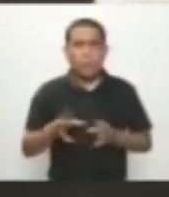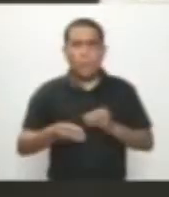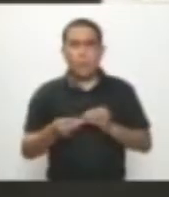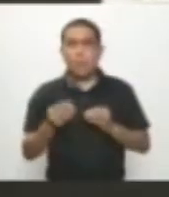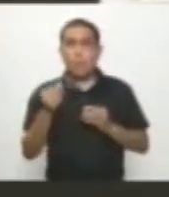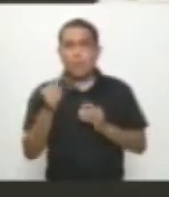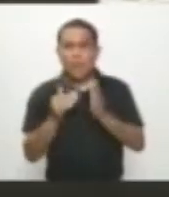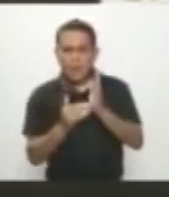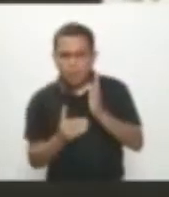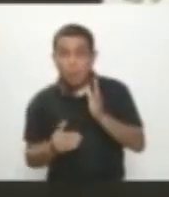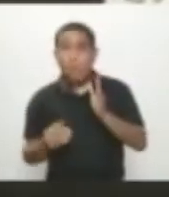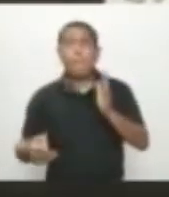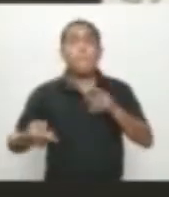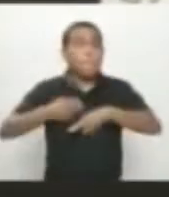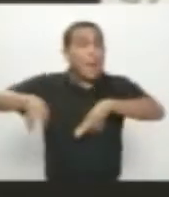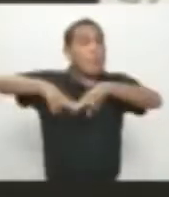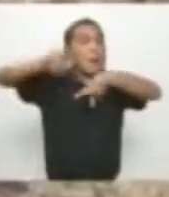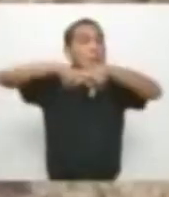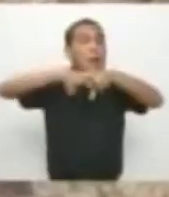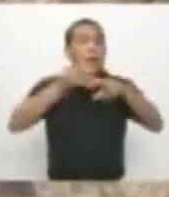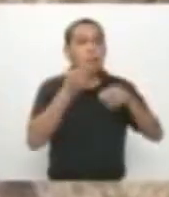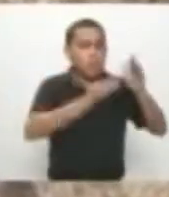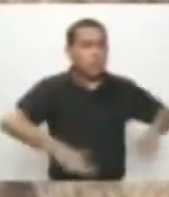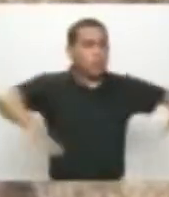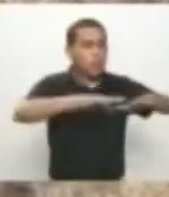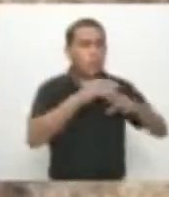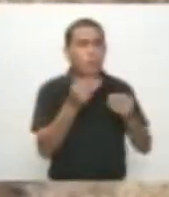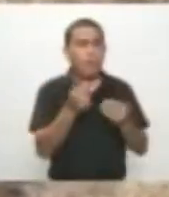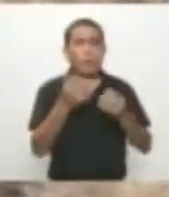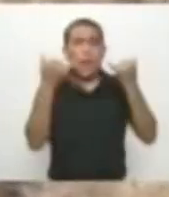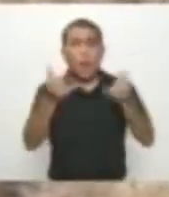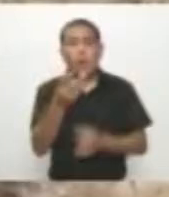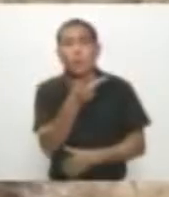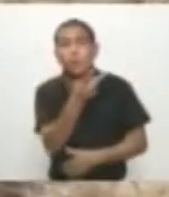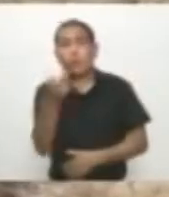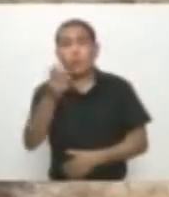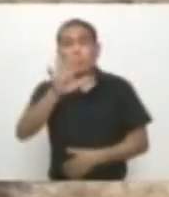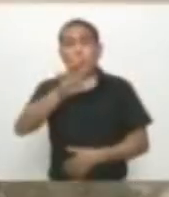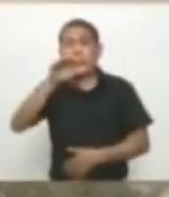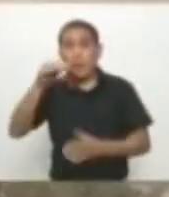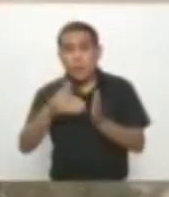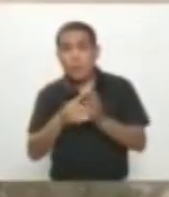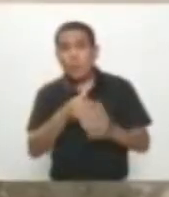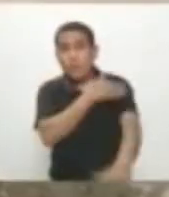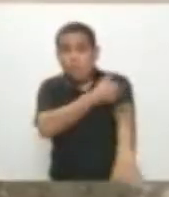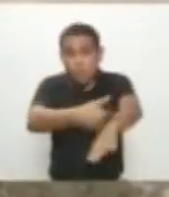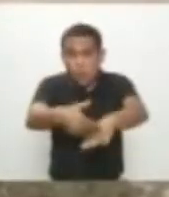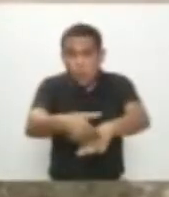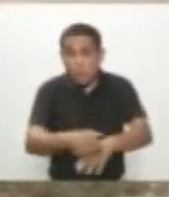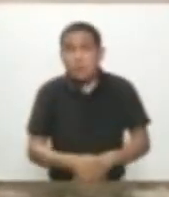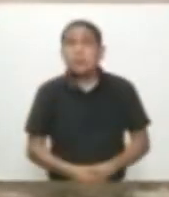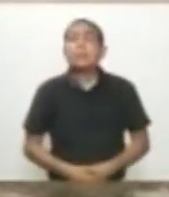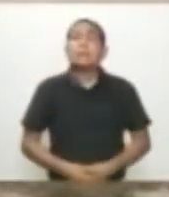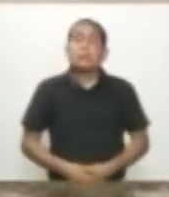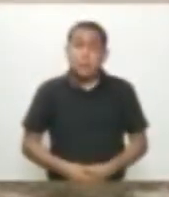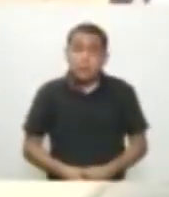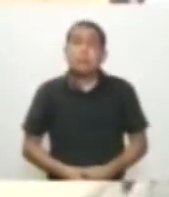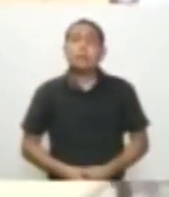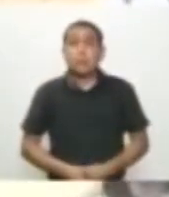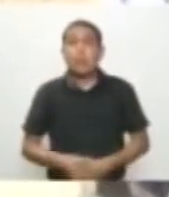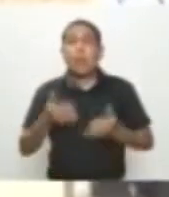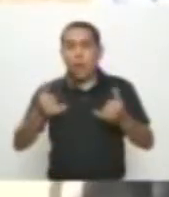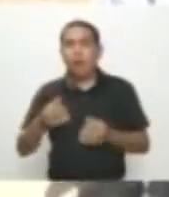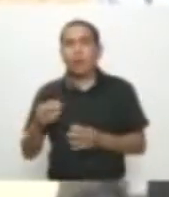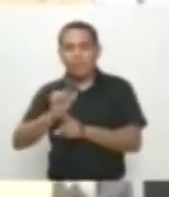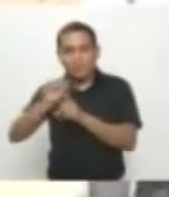sobrecosto pagar por menos lo que costaba el doble y que hoy vale 250 mil millones de pesos? Si la sociedad se comprometió a devolver el dinero,